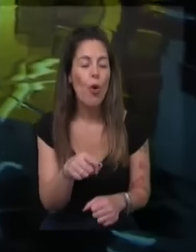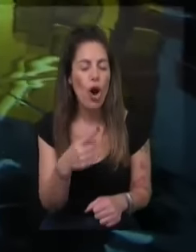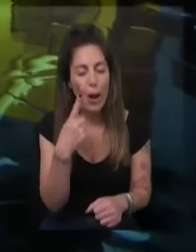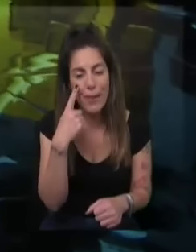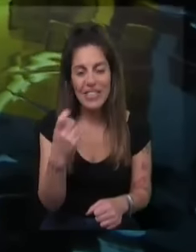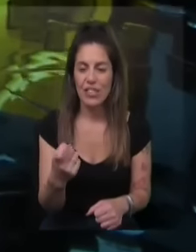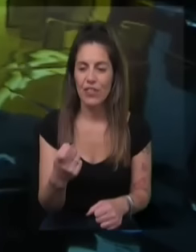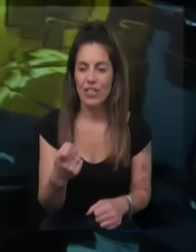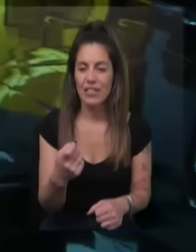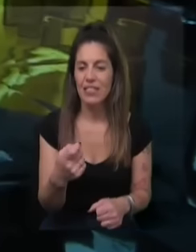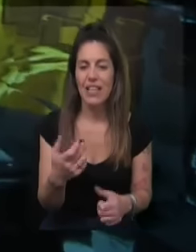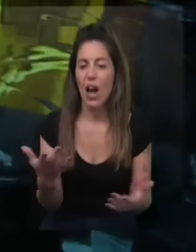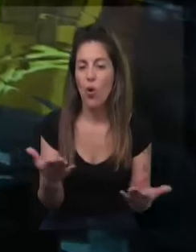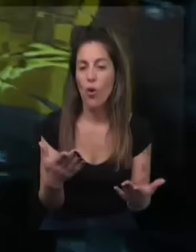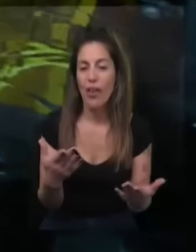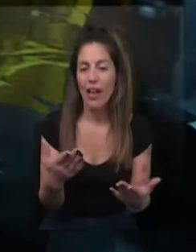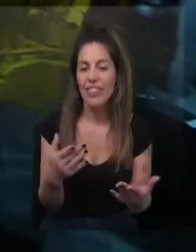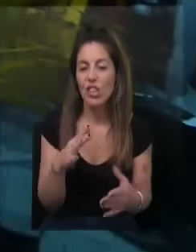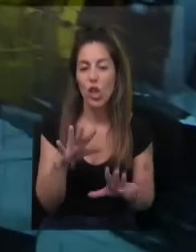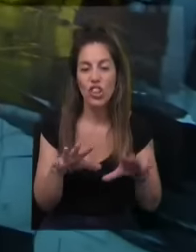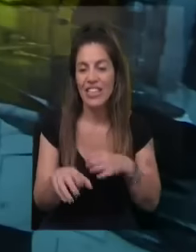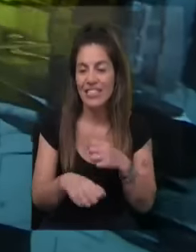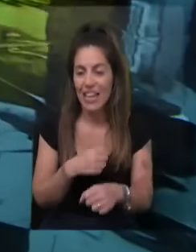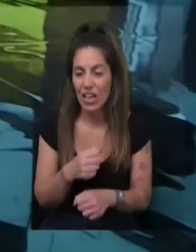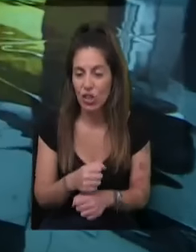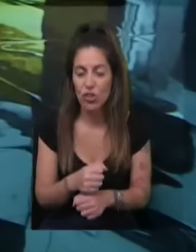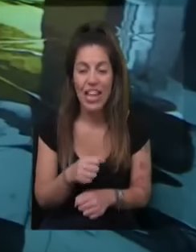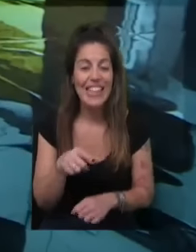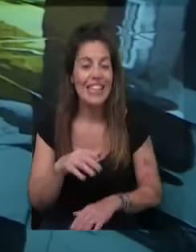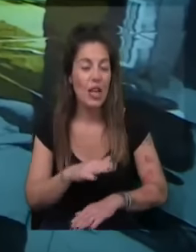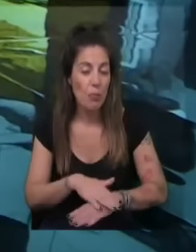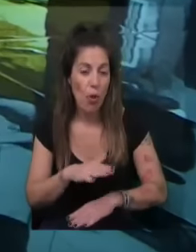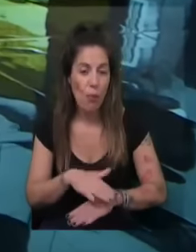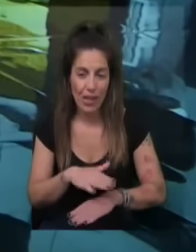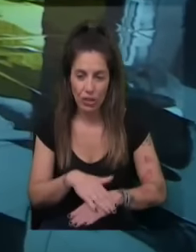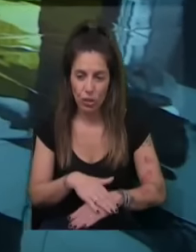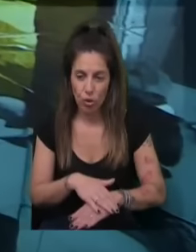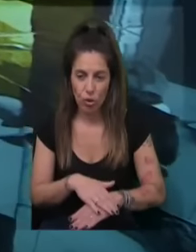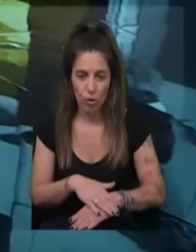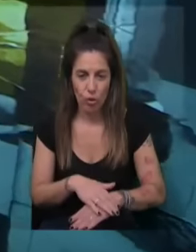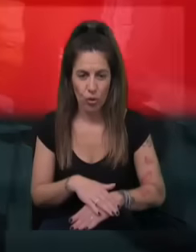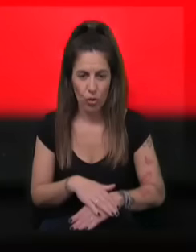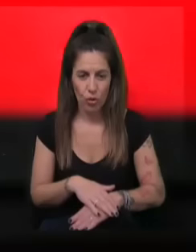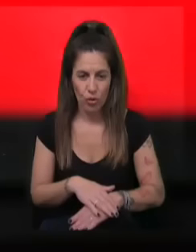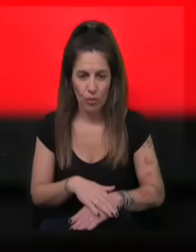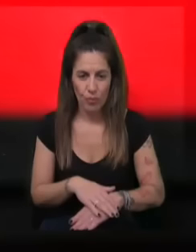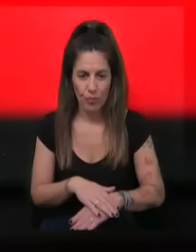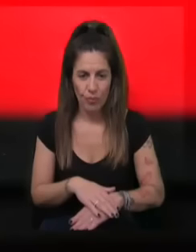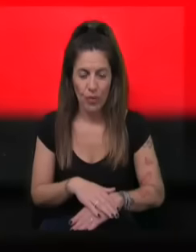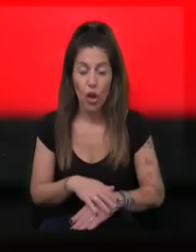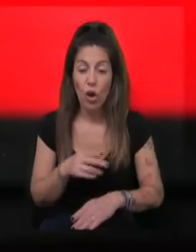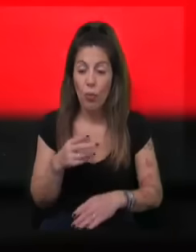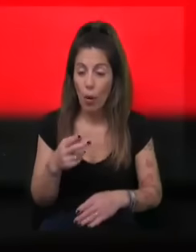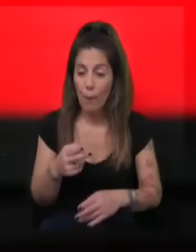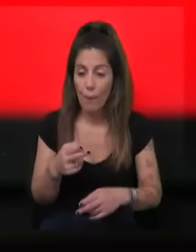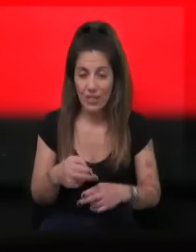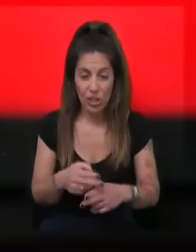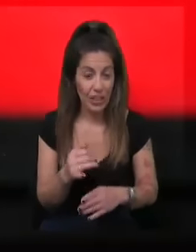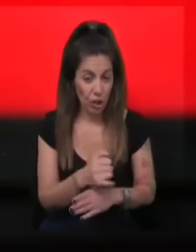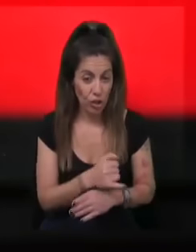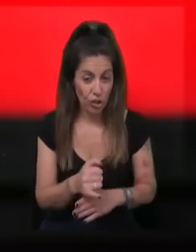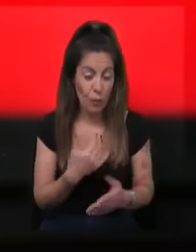percibí de estos 10 años o de este momento de pero como mencionaste lo institucional voy a